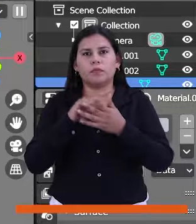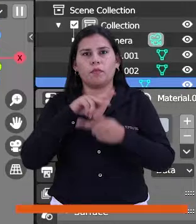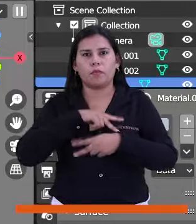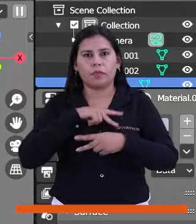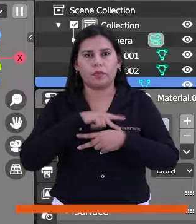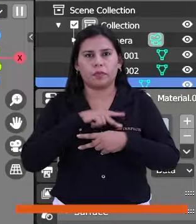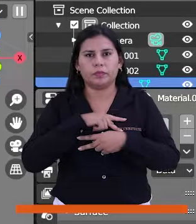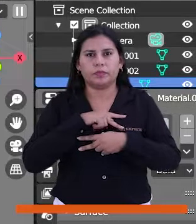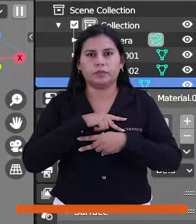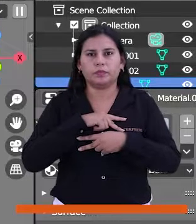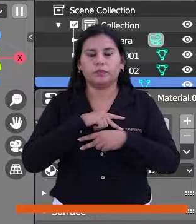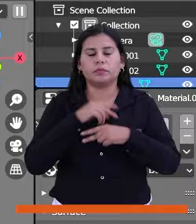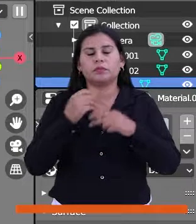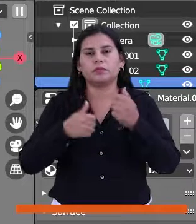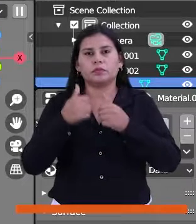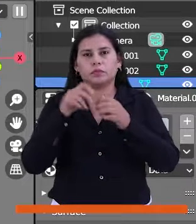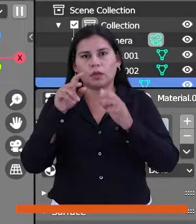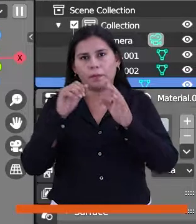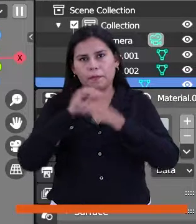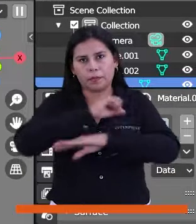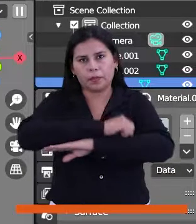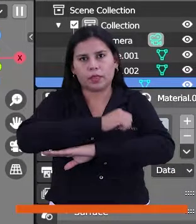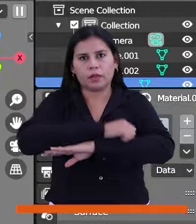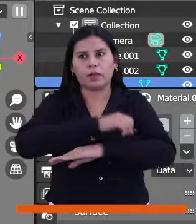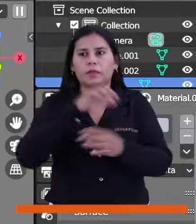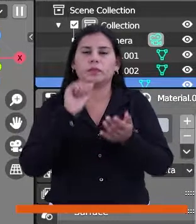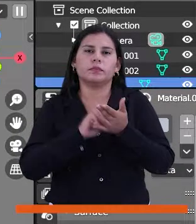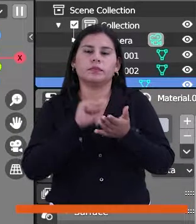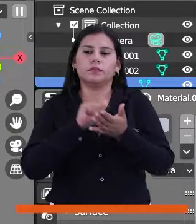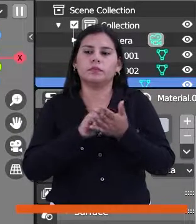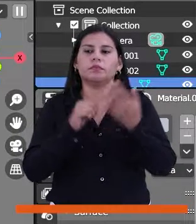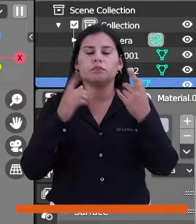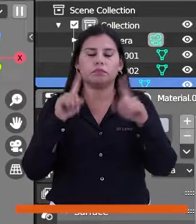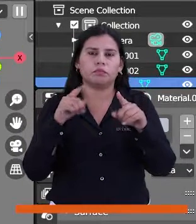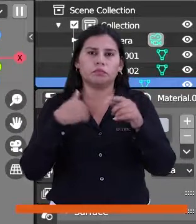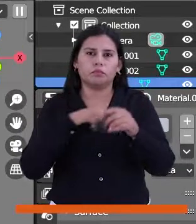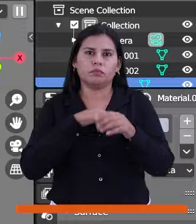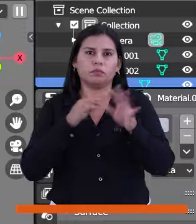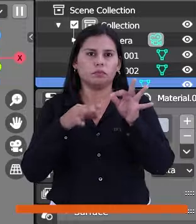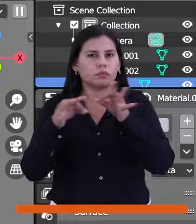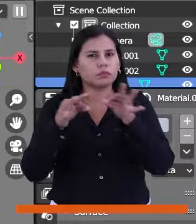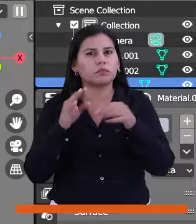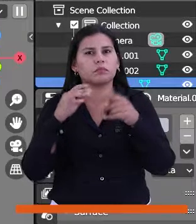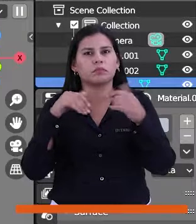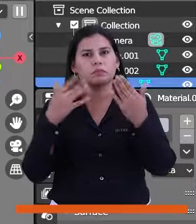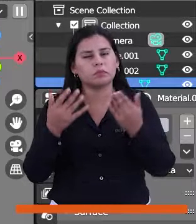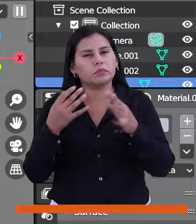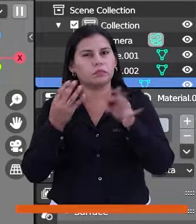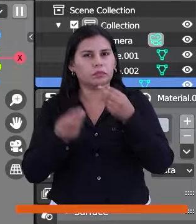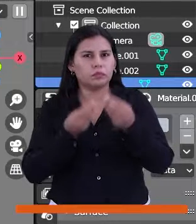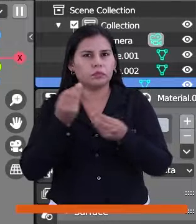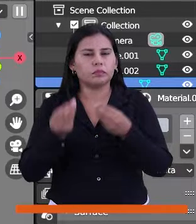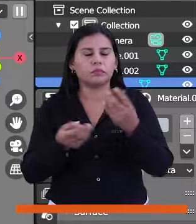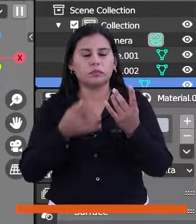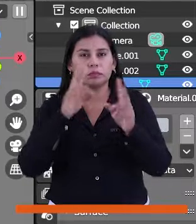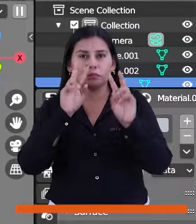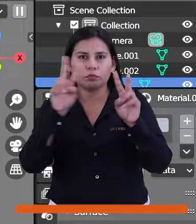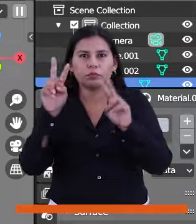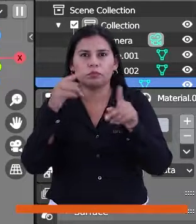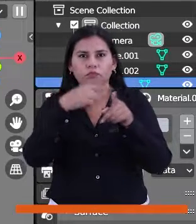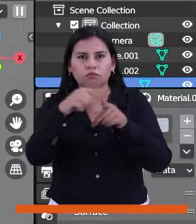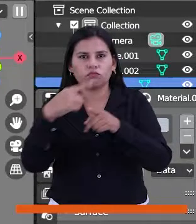las mismas propiedades de la ventana de materiales. Aquí también nosotros podemos empezar a jugar con ella, podemos